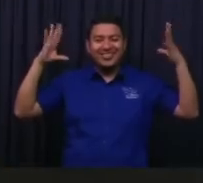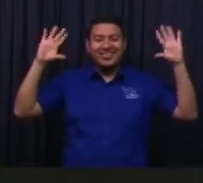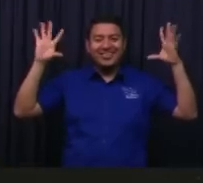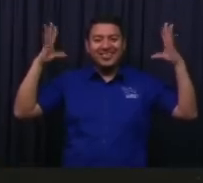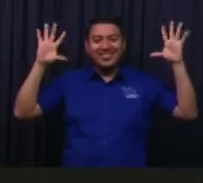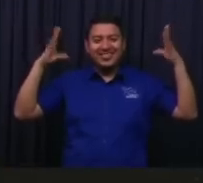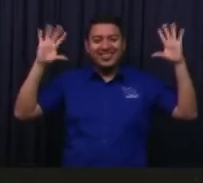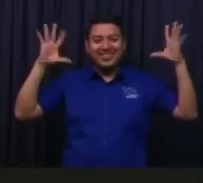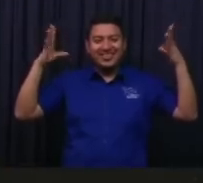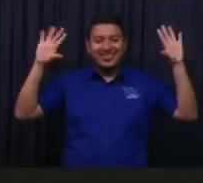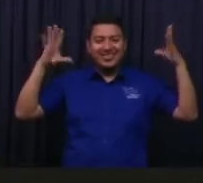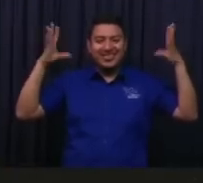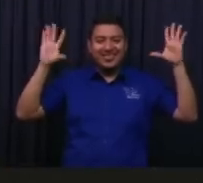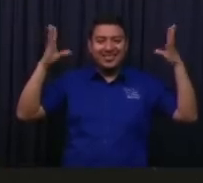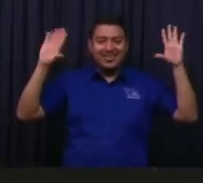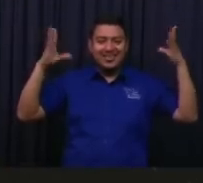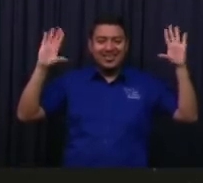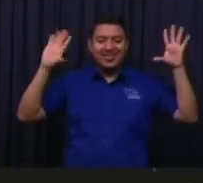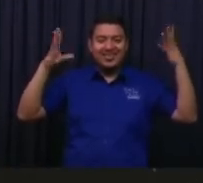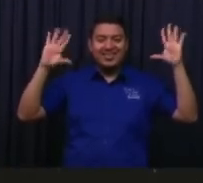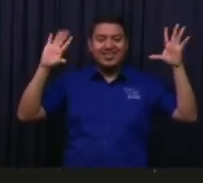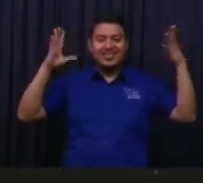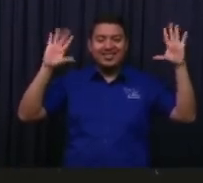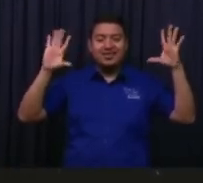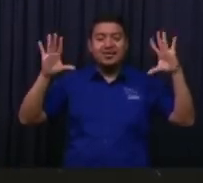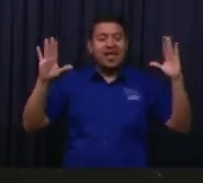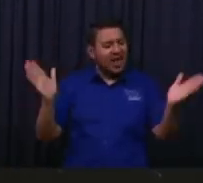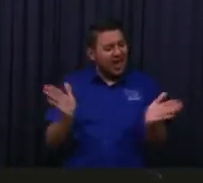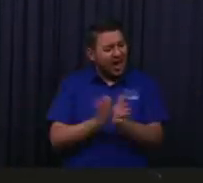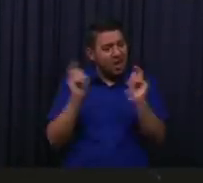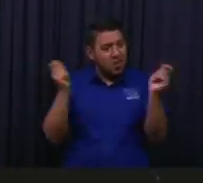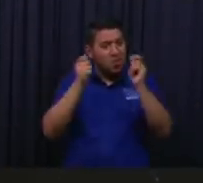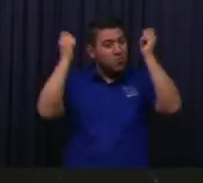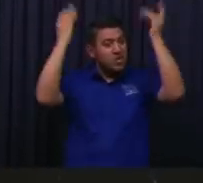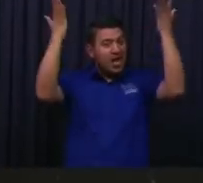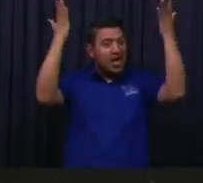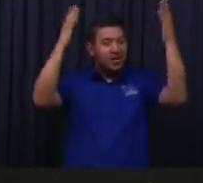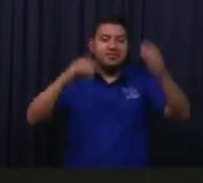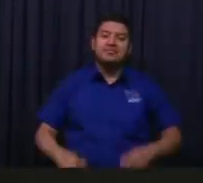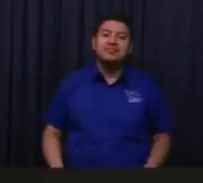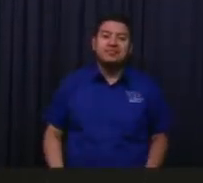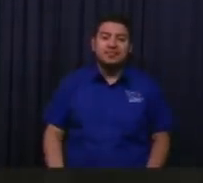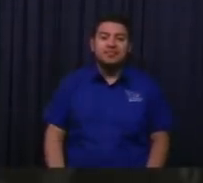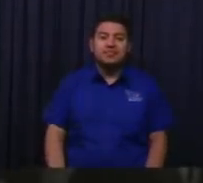bendito. Gloria a Dios. Aleluya. Bueno,